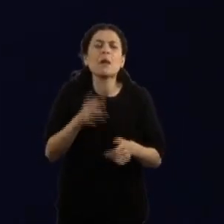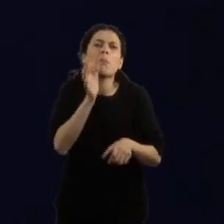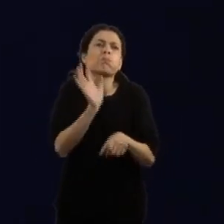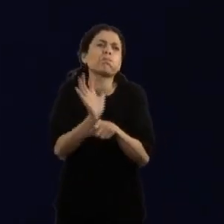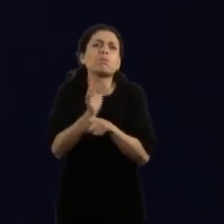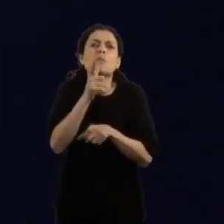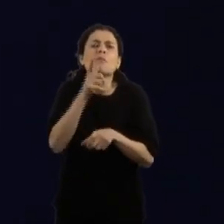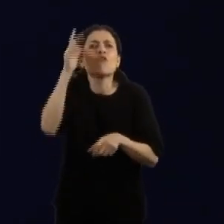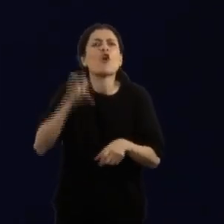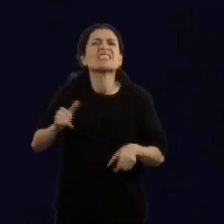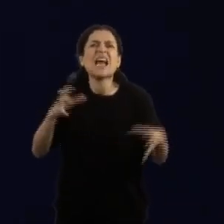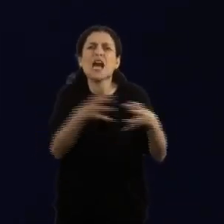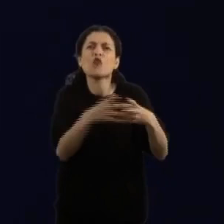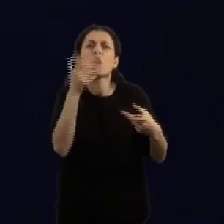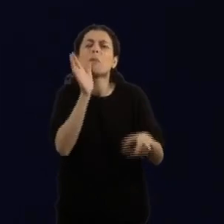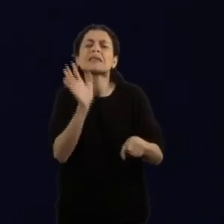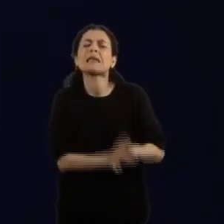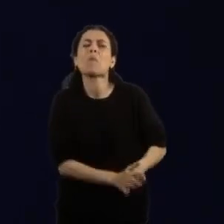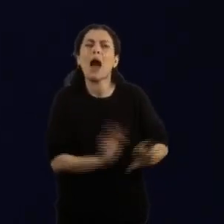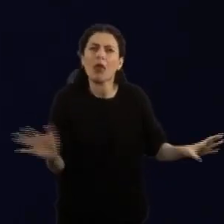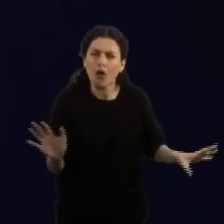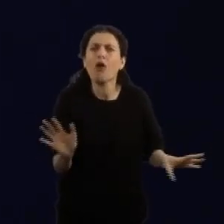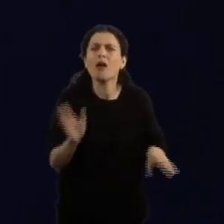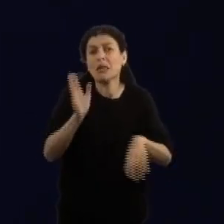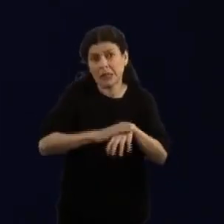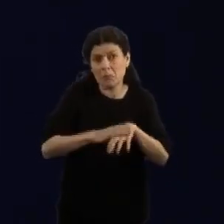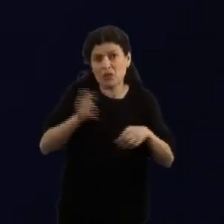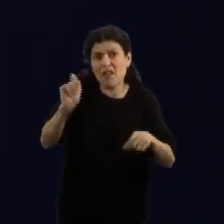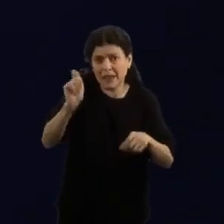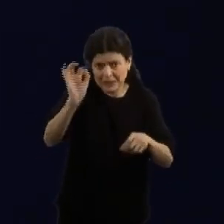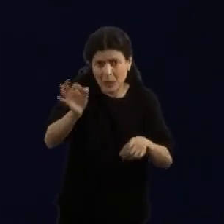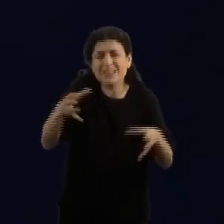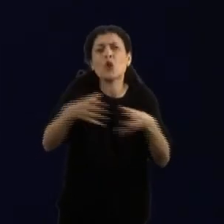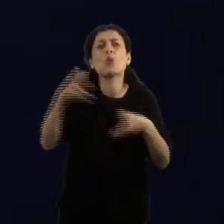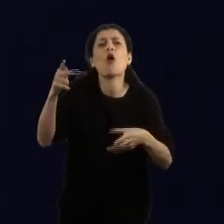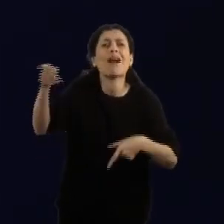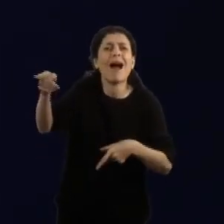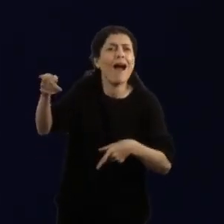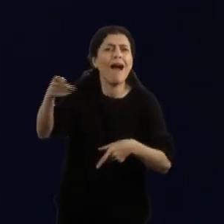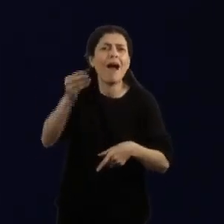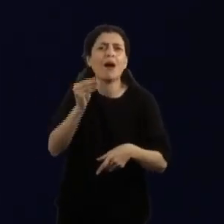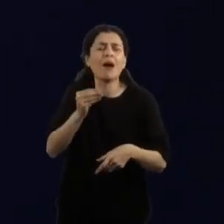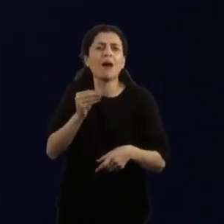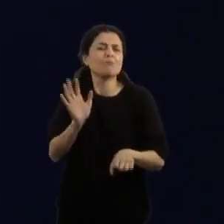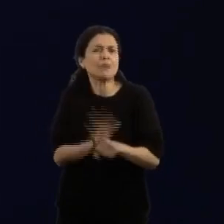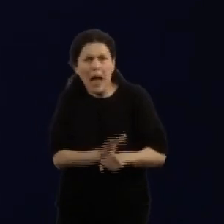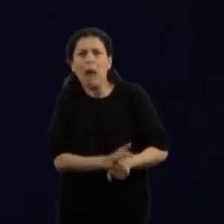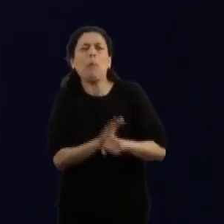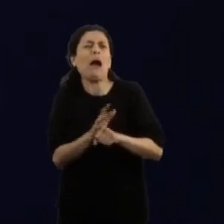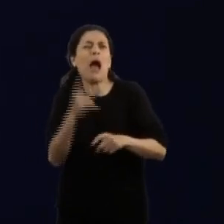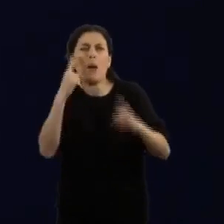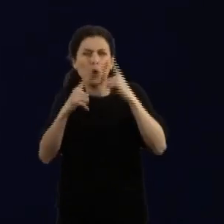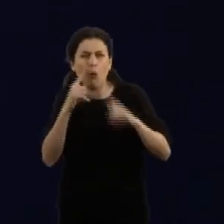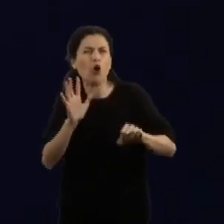a las fuerzas durante muchos años. Por supuesto, el kirchnerismo tuvo mucho que ver en esto. Y por supuesto también, bueno, de hecho creo